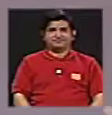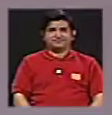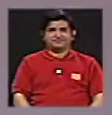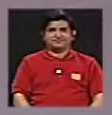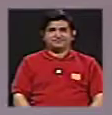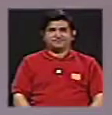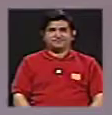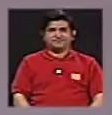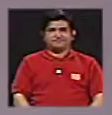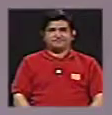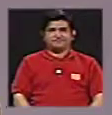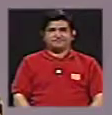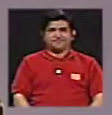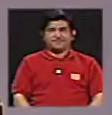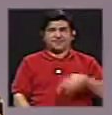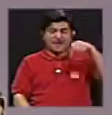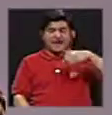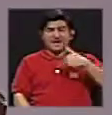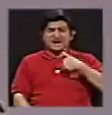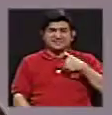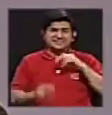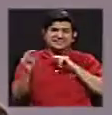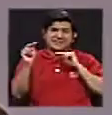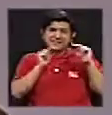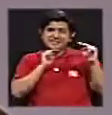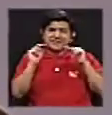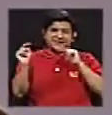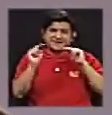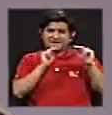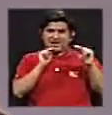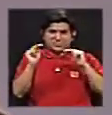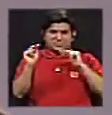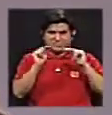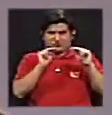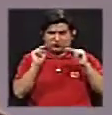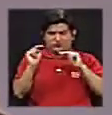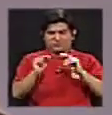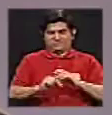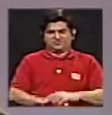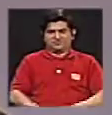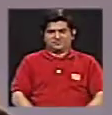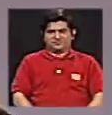hay negociaciones entre